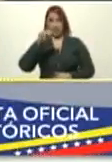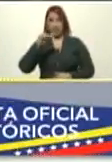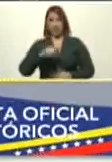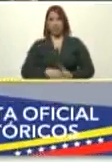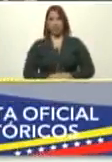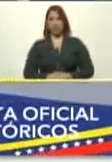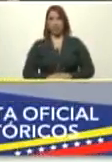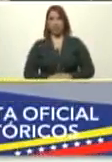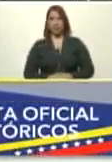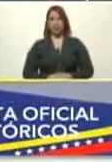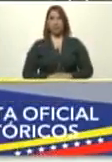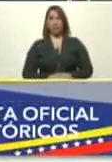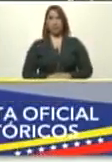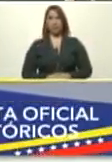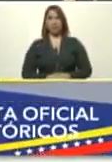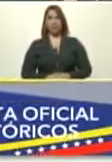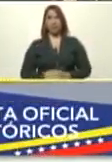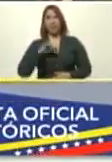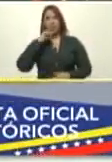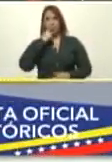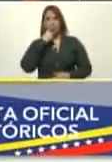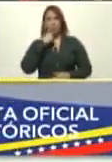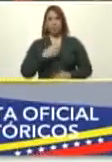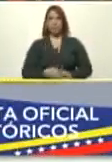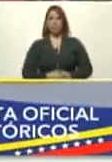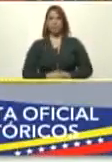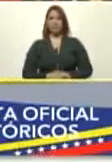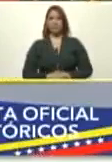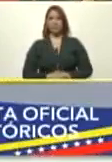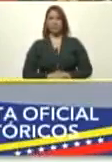emperatriz Caterina de Rusia.